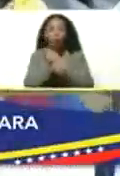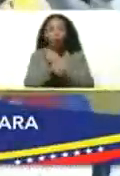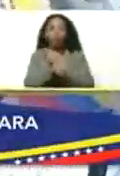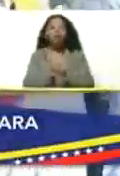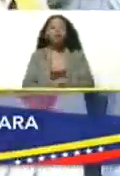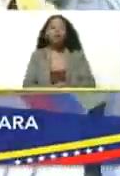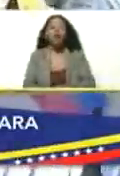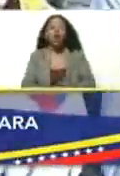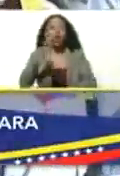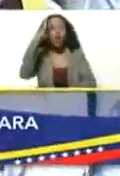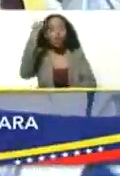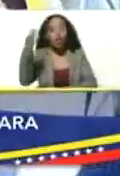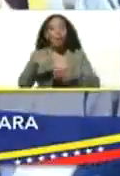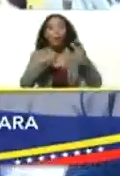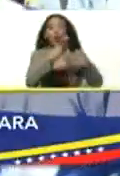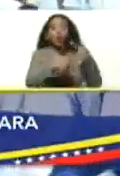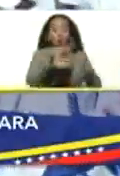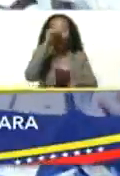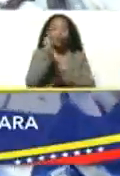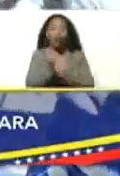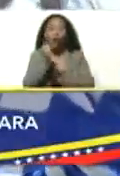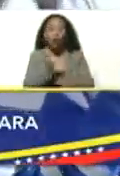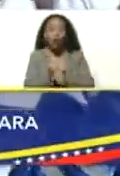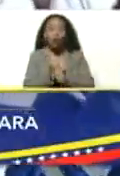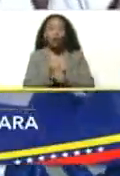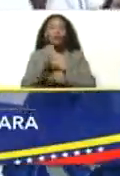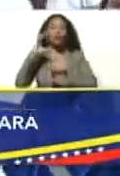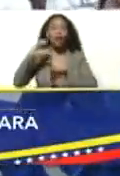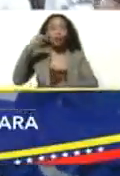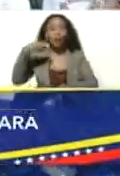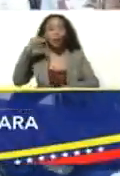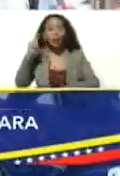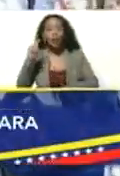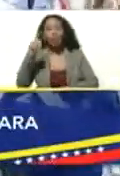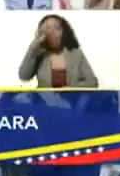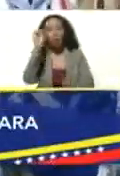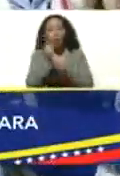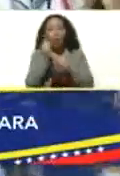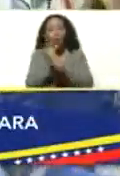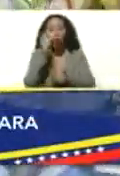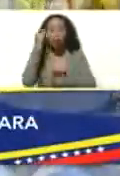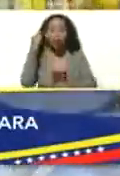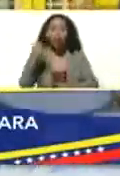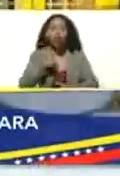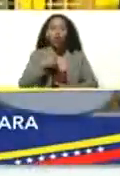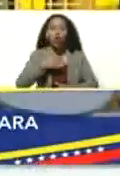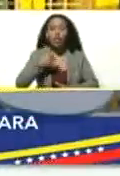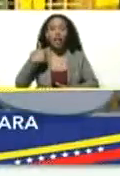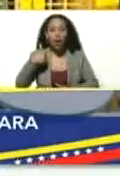de los consejos productivos de los trabajadores y las trabajadoras. Yo quisiera escucharlo